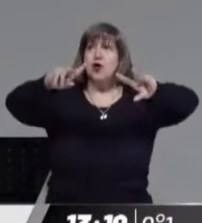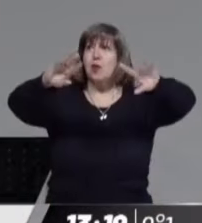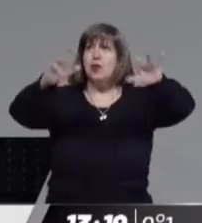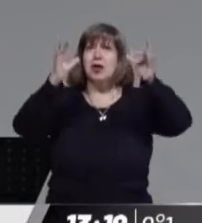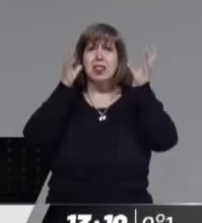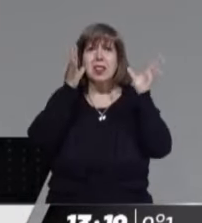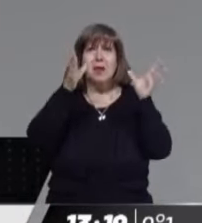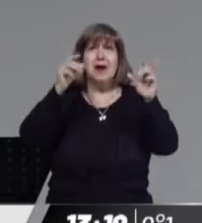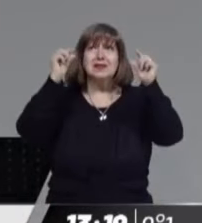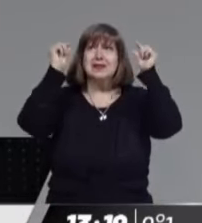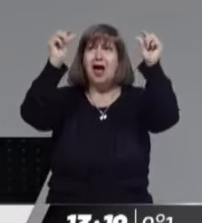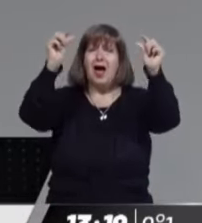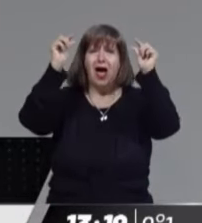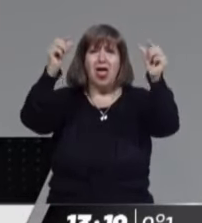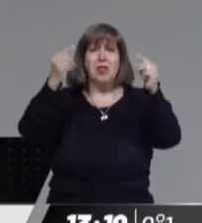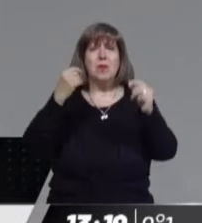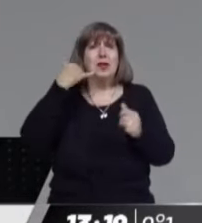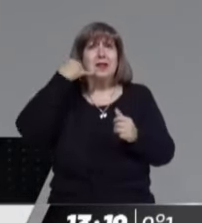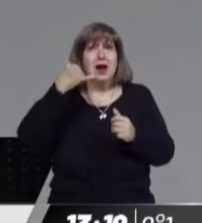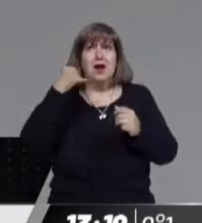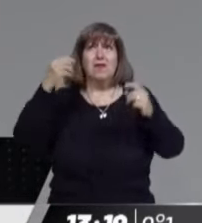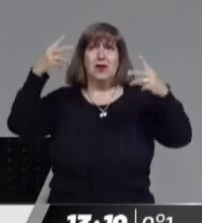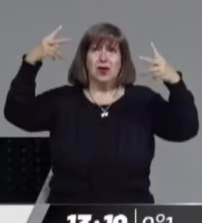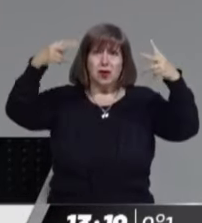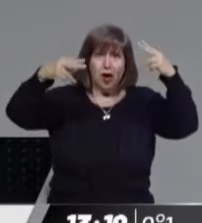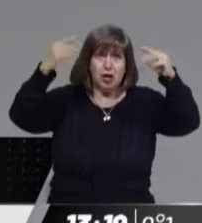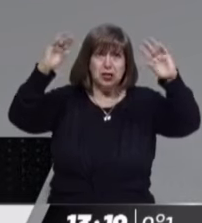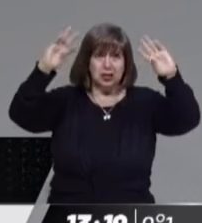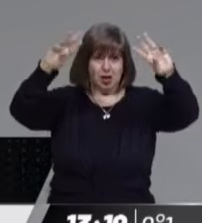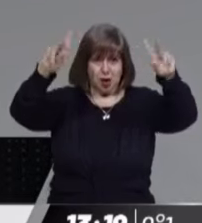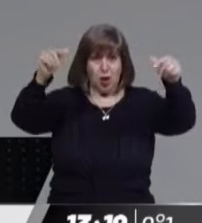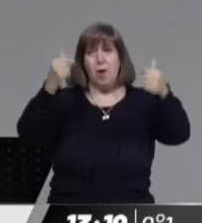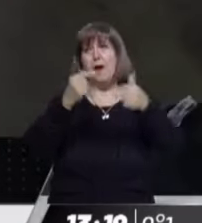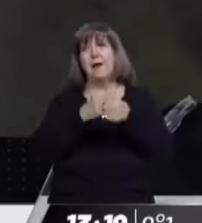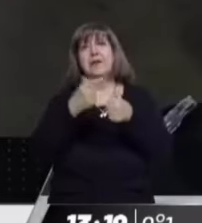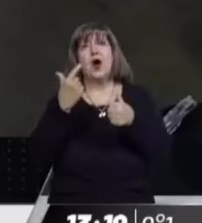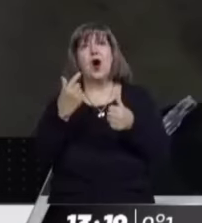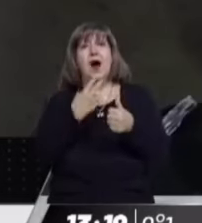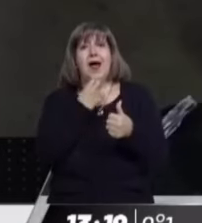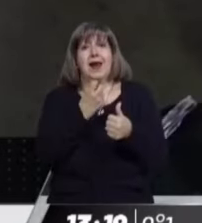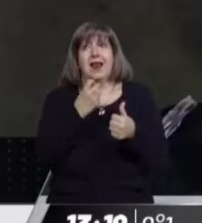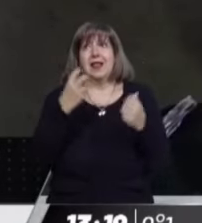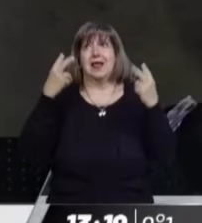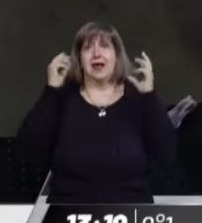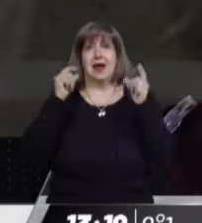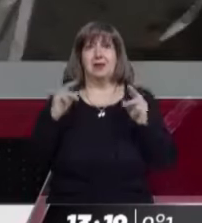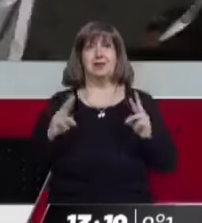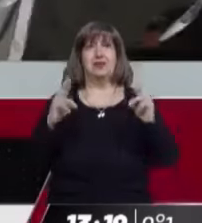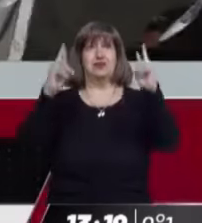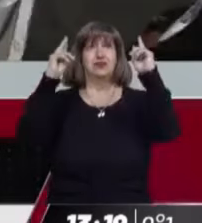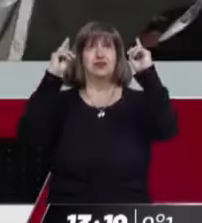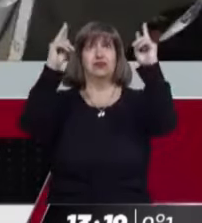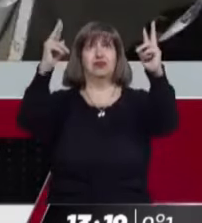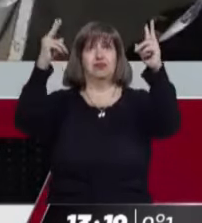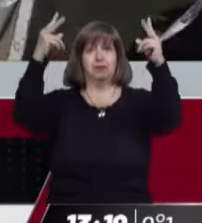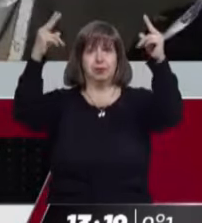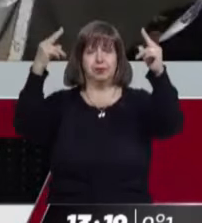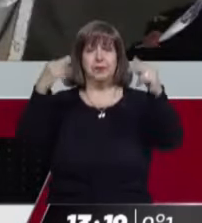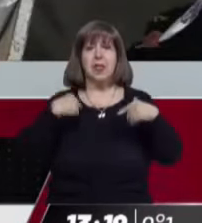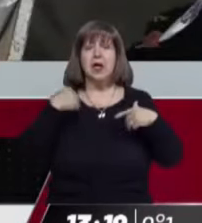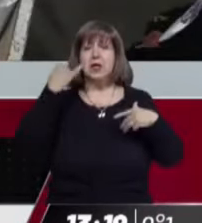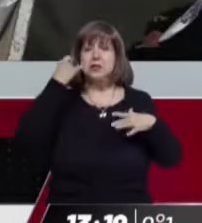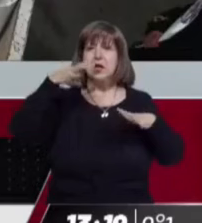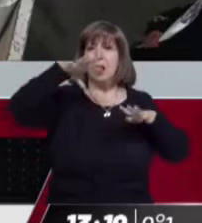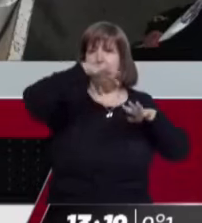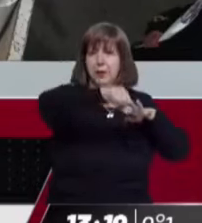provincia para las compañías de teléfono para las distribuidoras de energía por caso todo lo incautado ayer ha